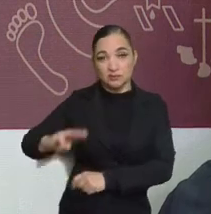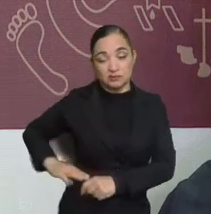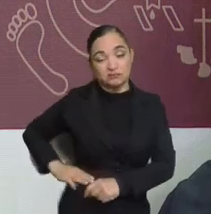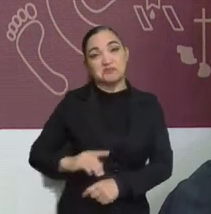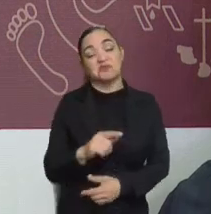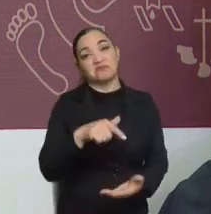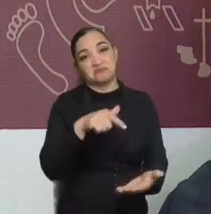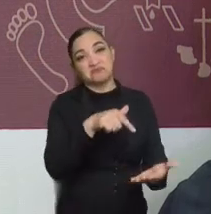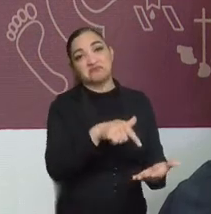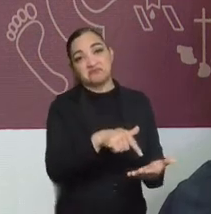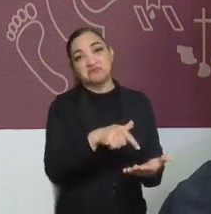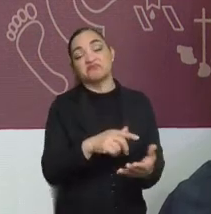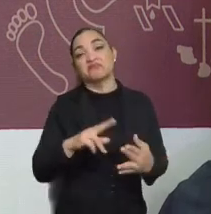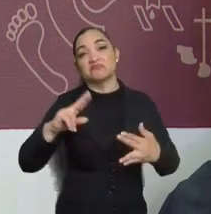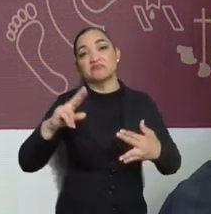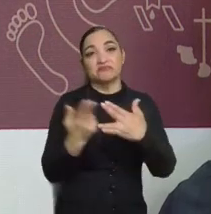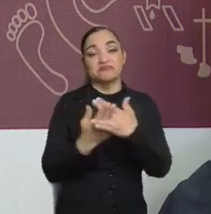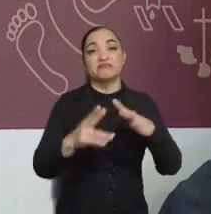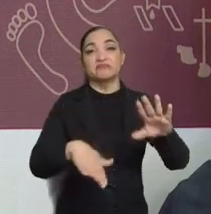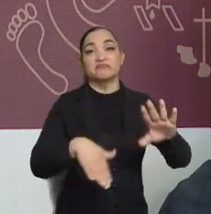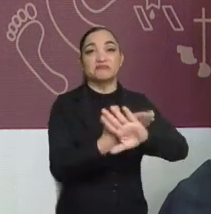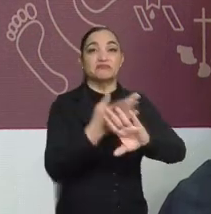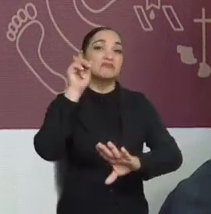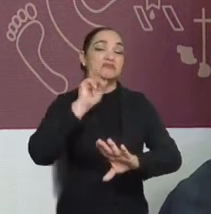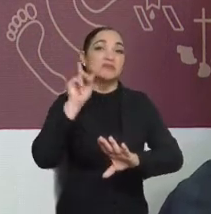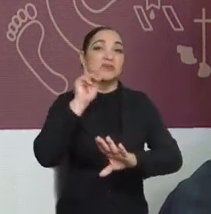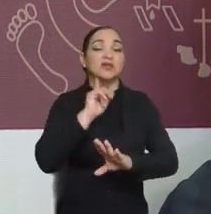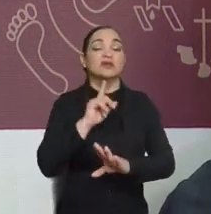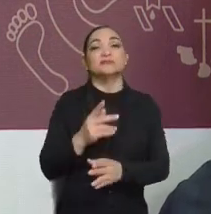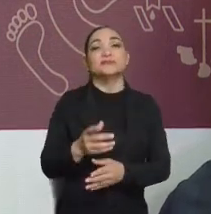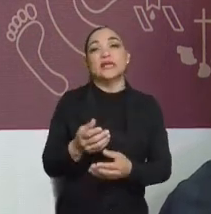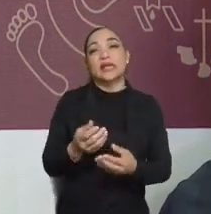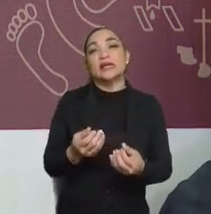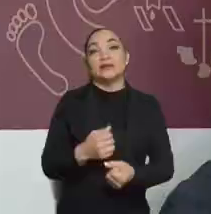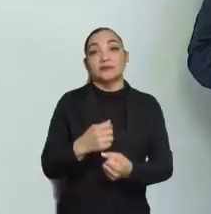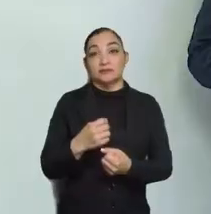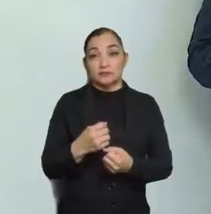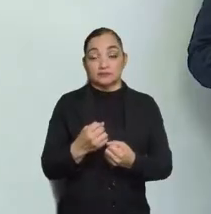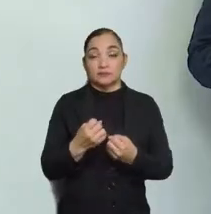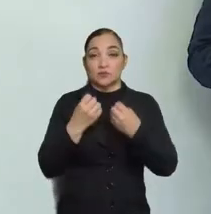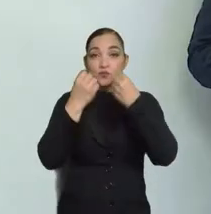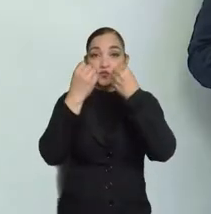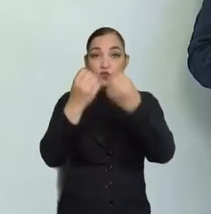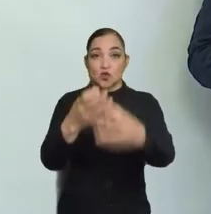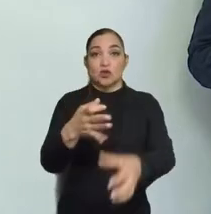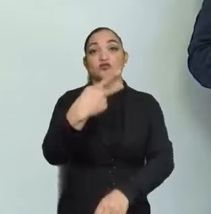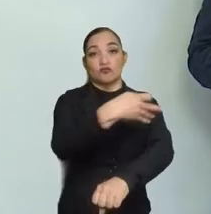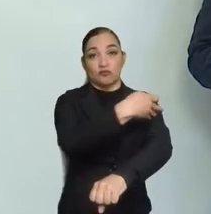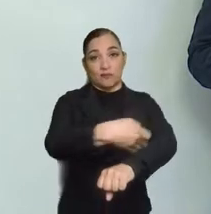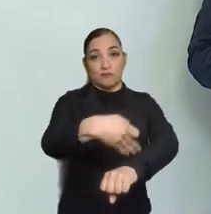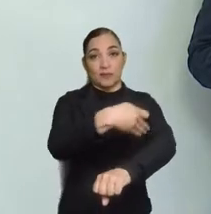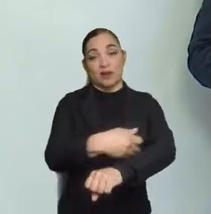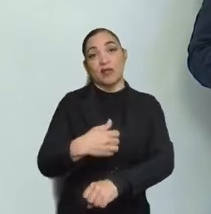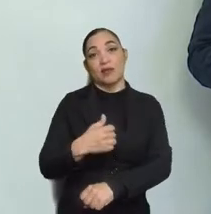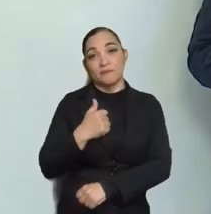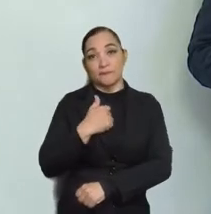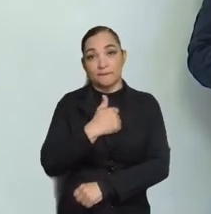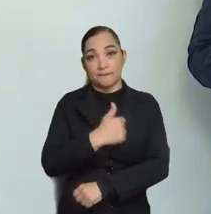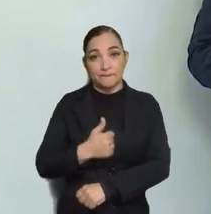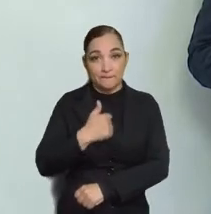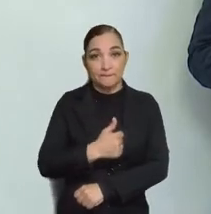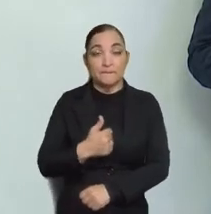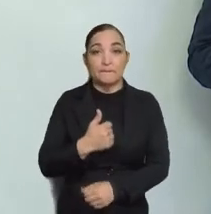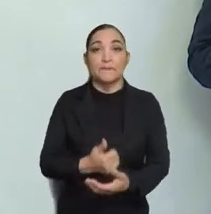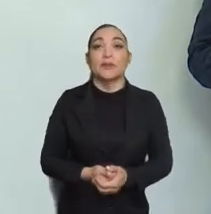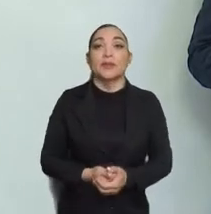ofreciéndoles nuestras condolencias a la familia. Y tenemos ya la carpeta de investigación, ya la tiene la fiscalía, y hay